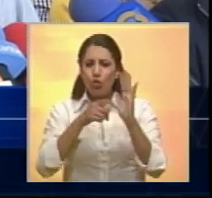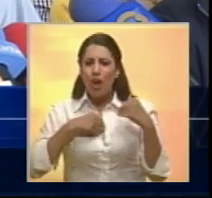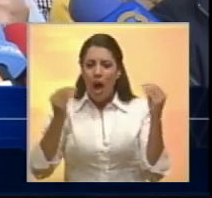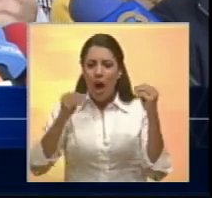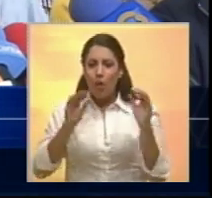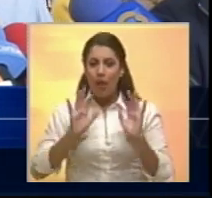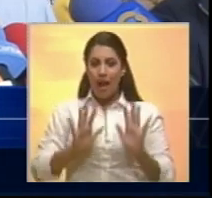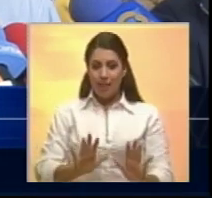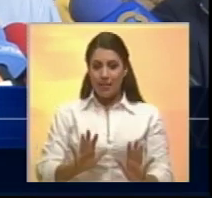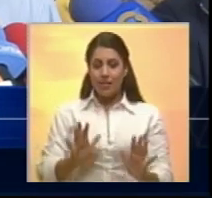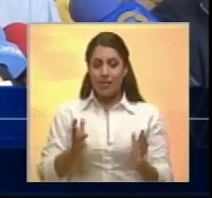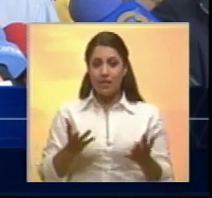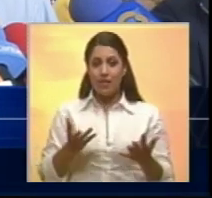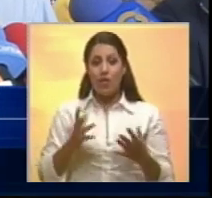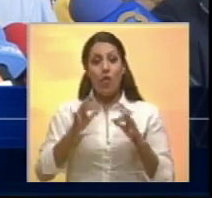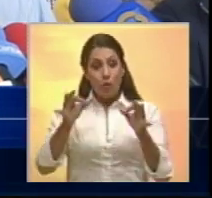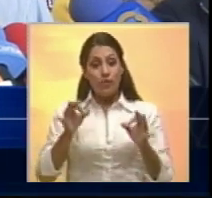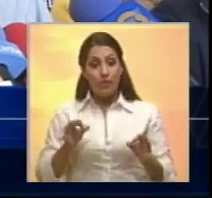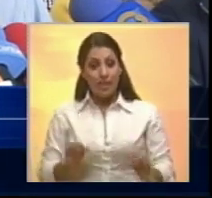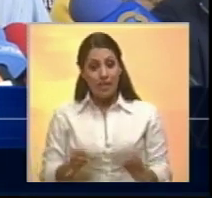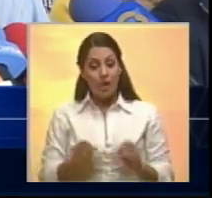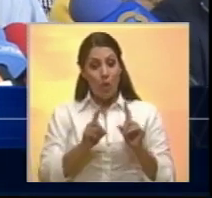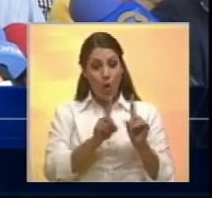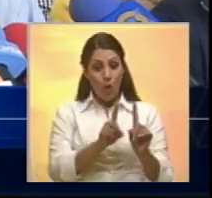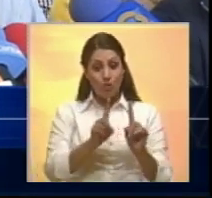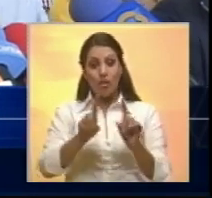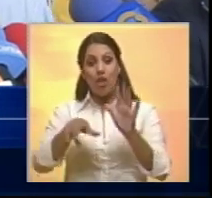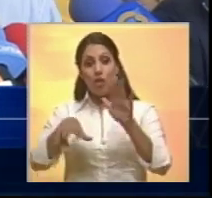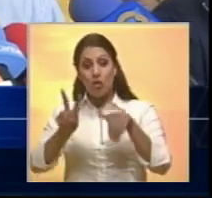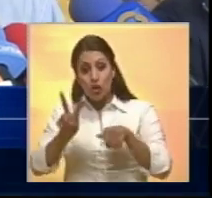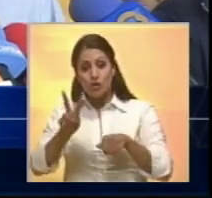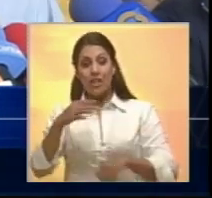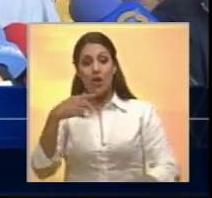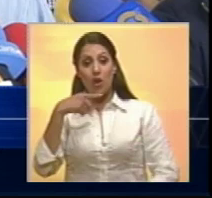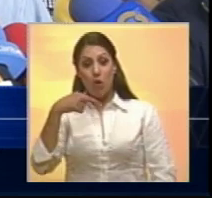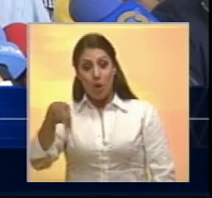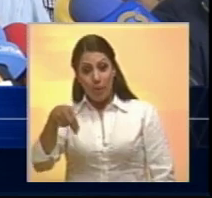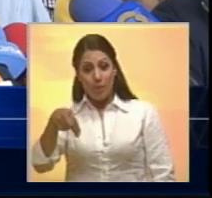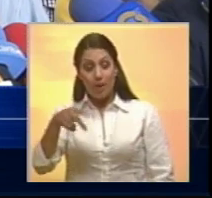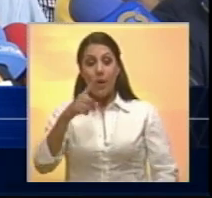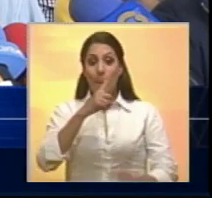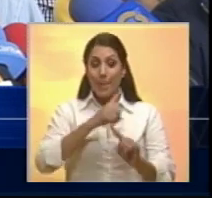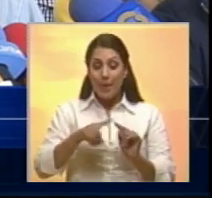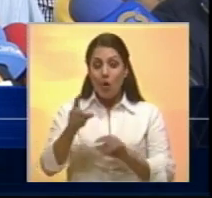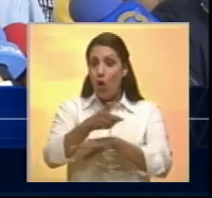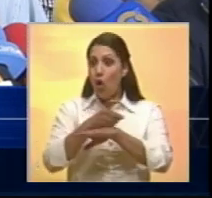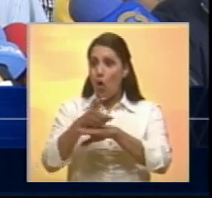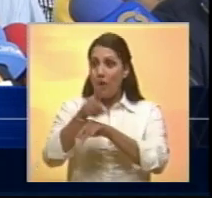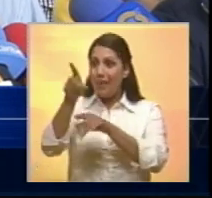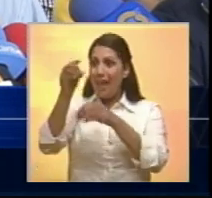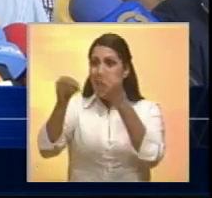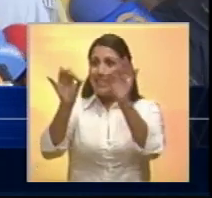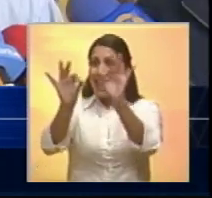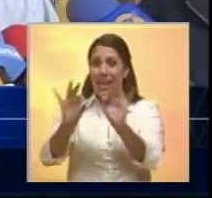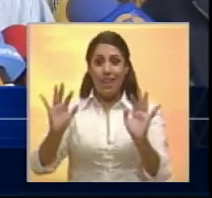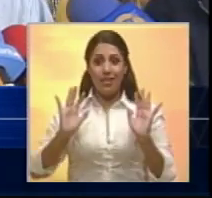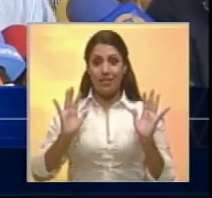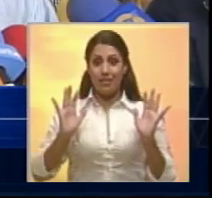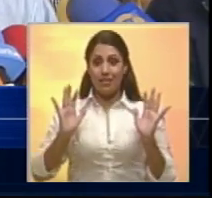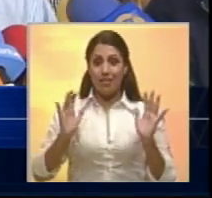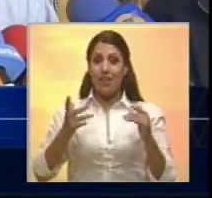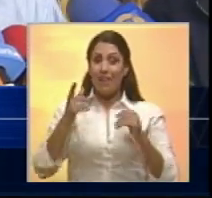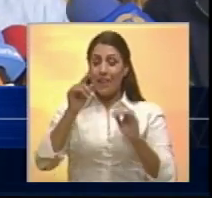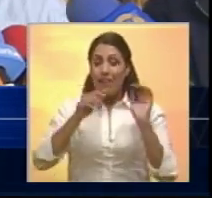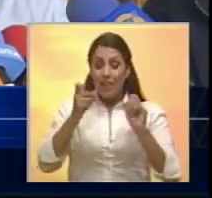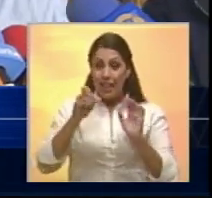de manera formal el 11 y el 12 de noviembre. El gobierno no ha cumplido con nada. Tienen 6